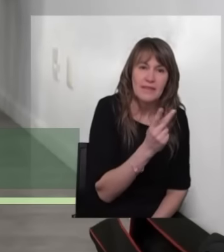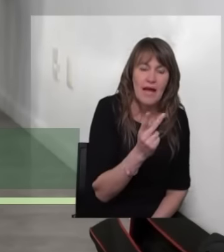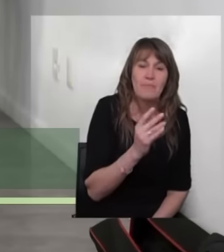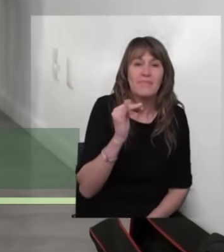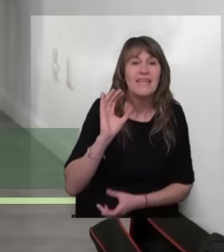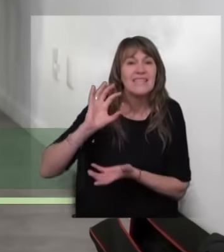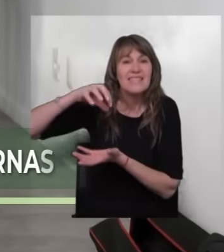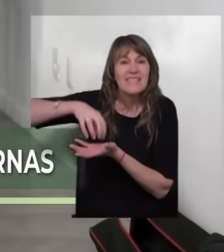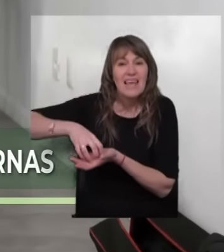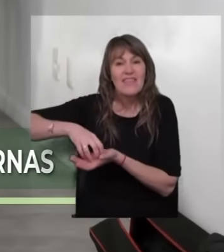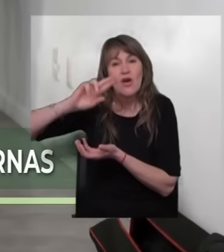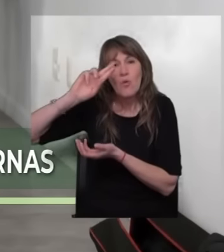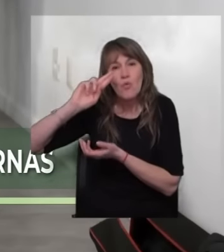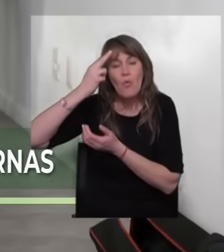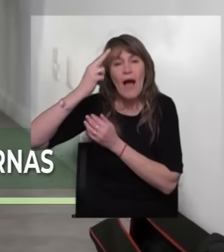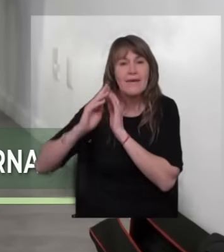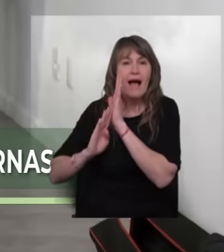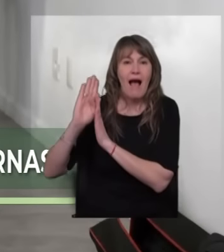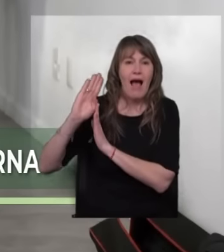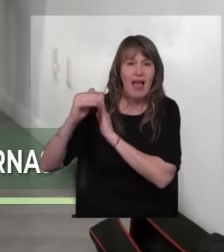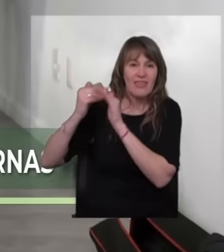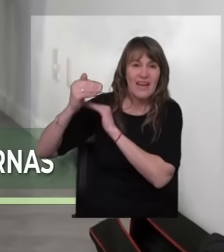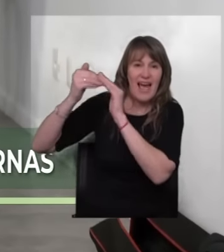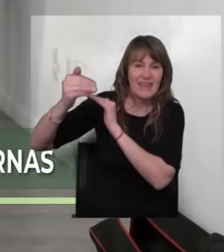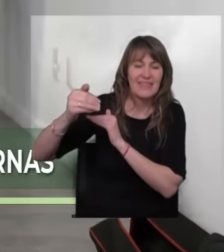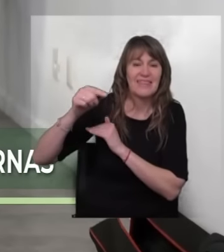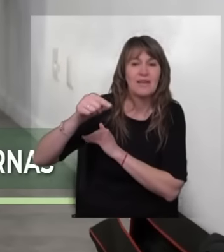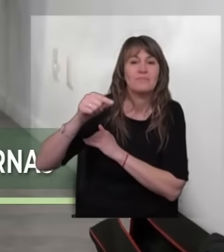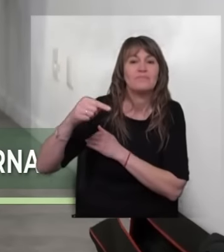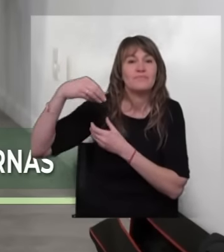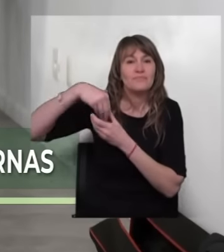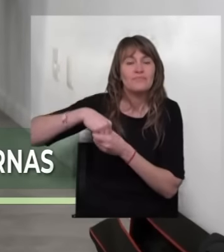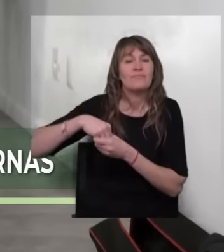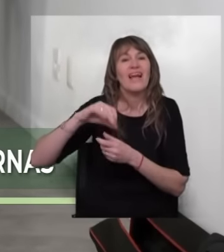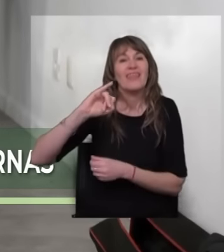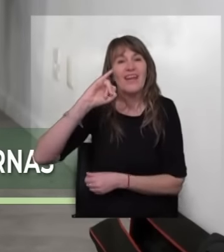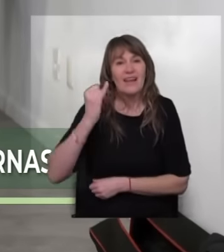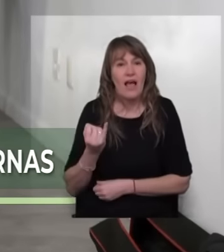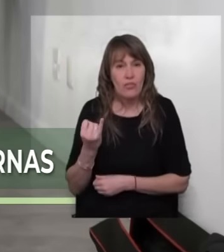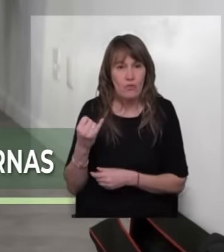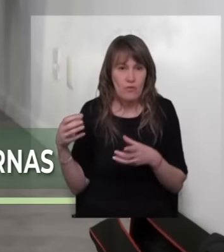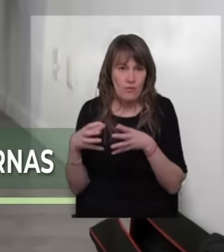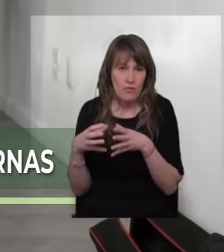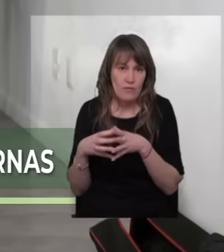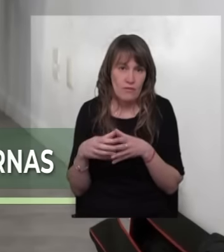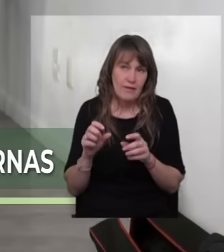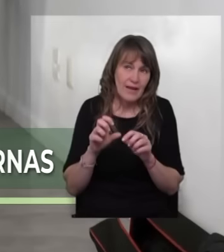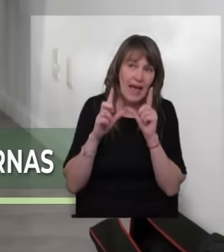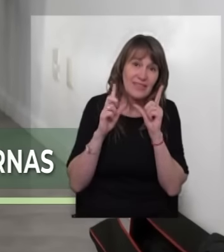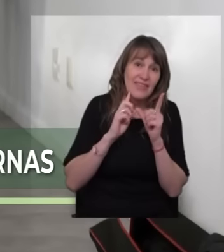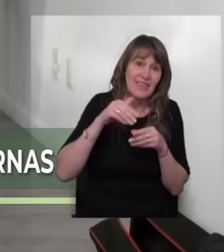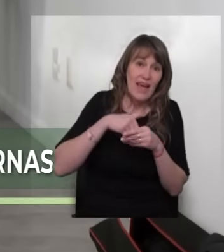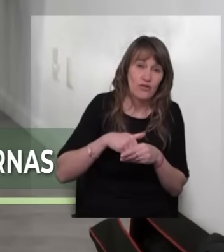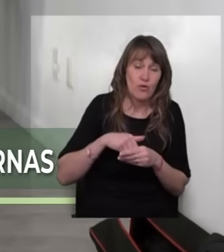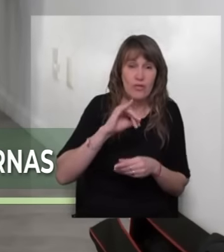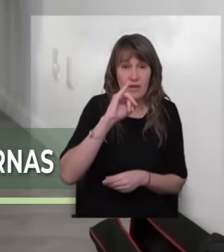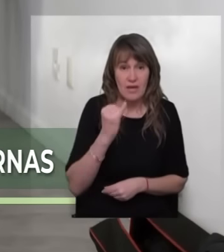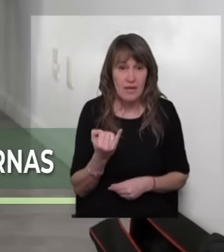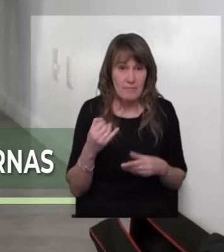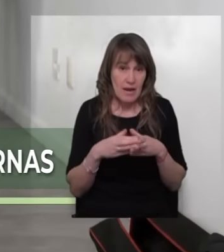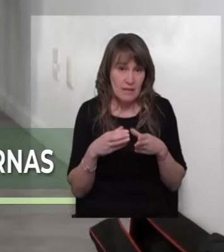Uruguay para adelante donde está el comando de campaña el búnker de Álvaro Delgado el candidato a la presidencia por el Partido Nacional que en unos